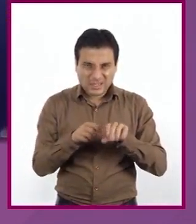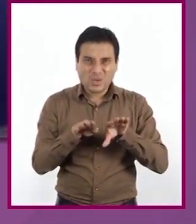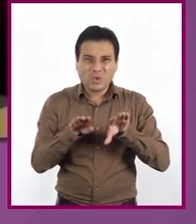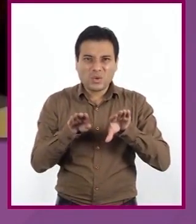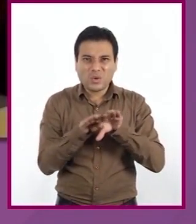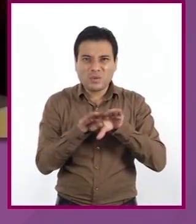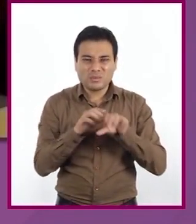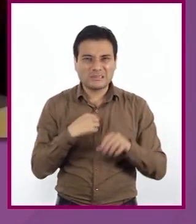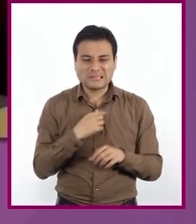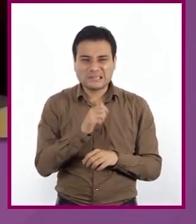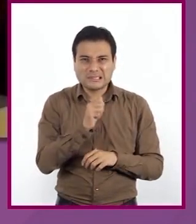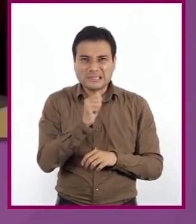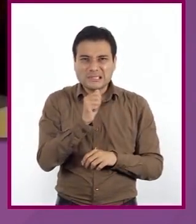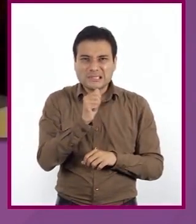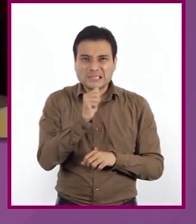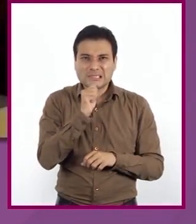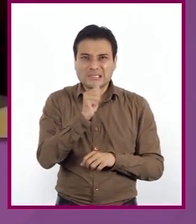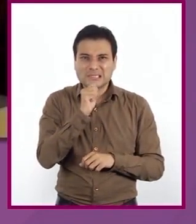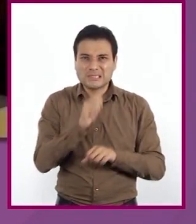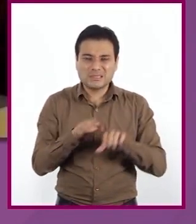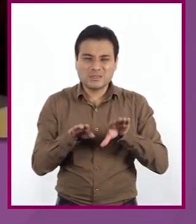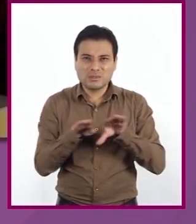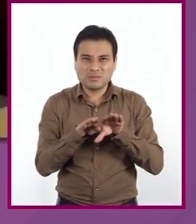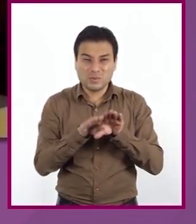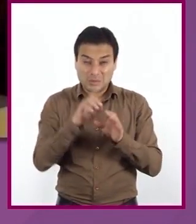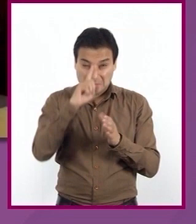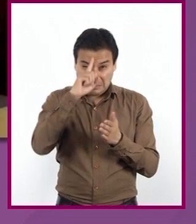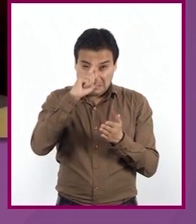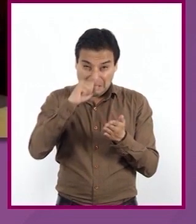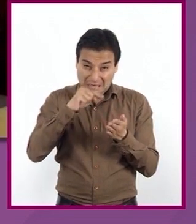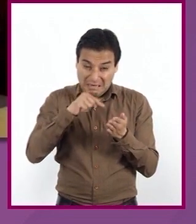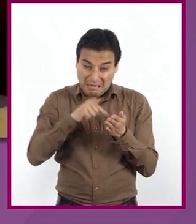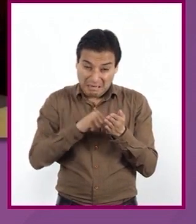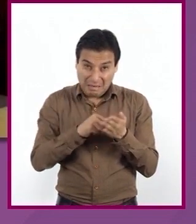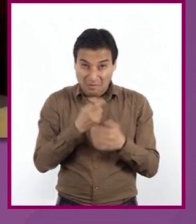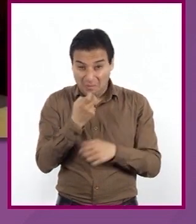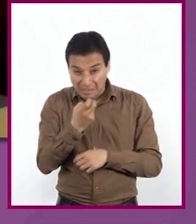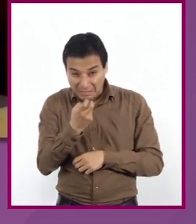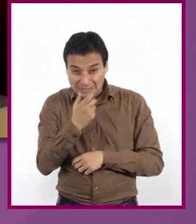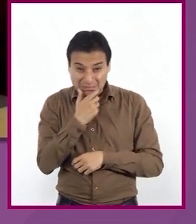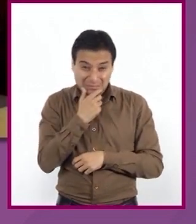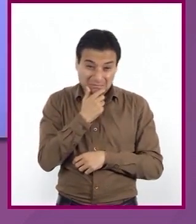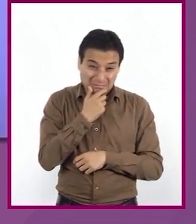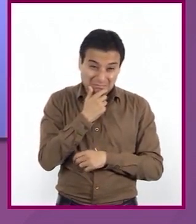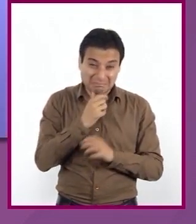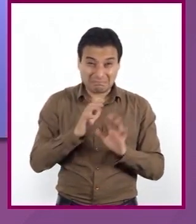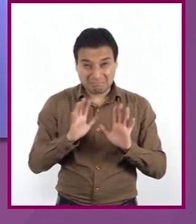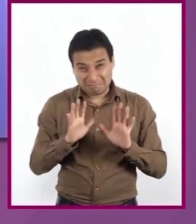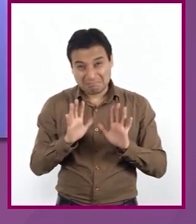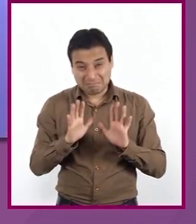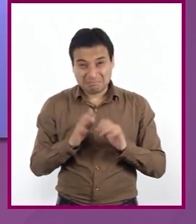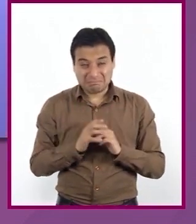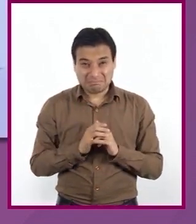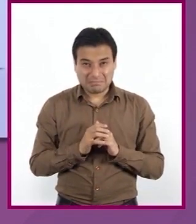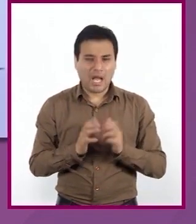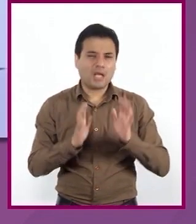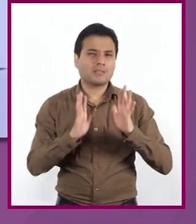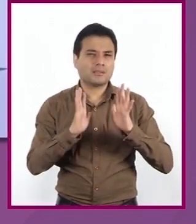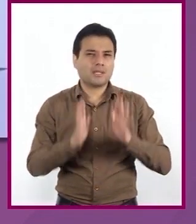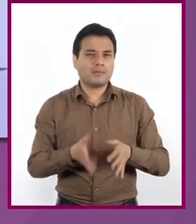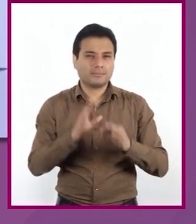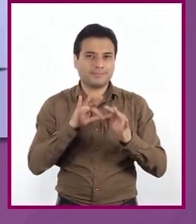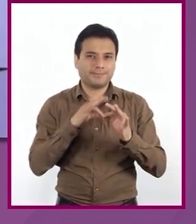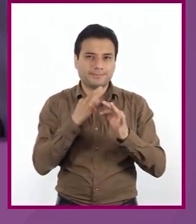es esto. Creo que este va con este. Ahí sí, ya está. A